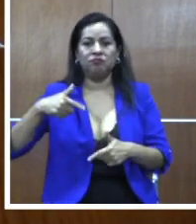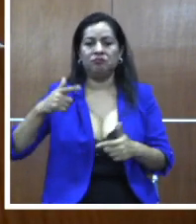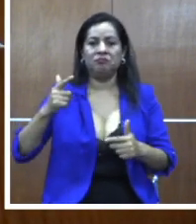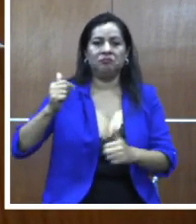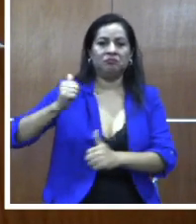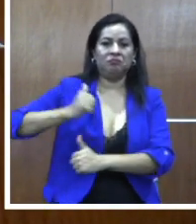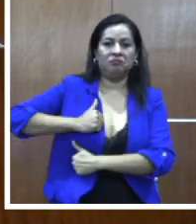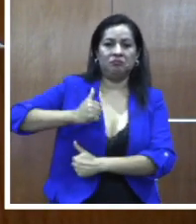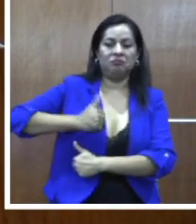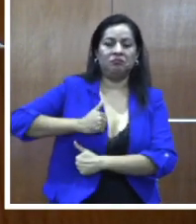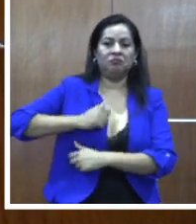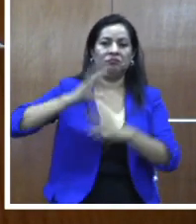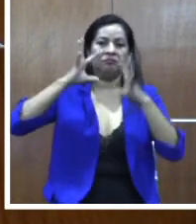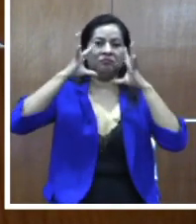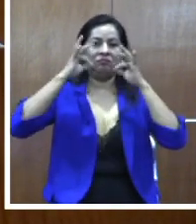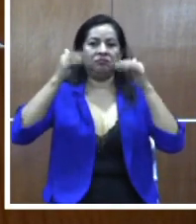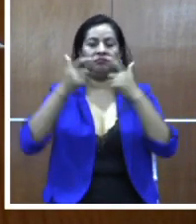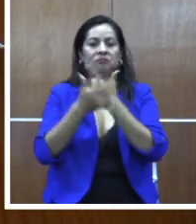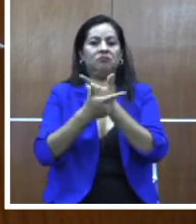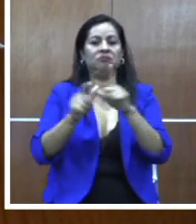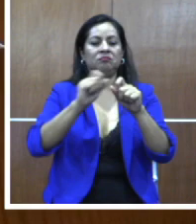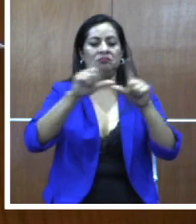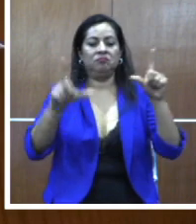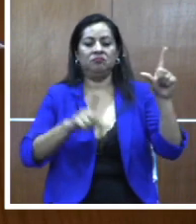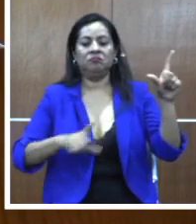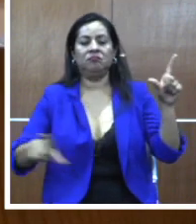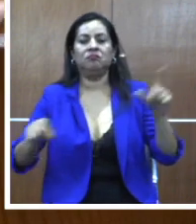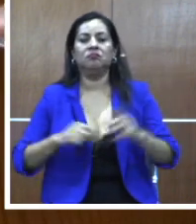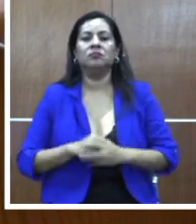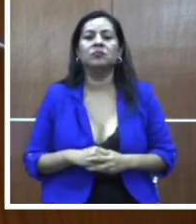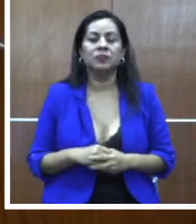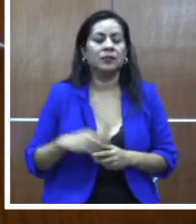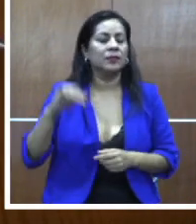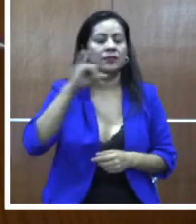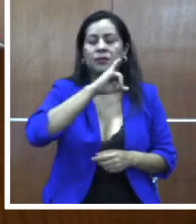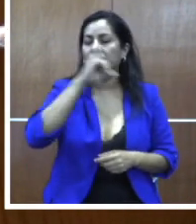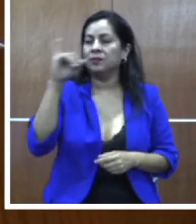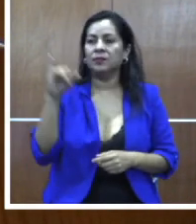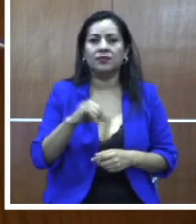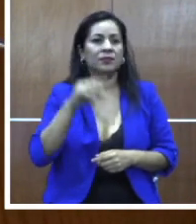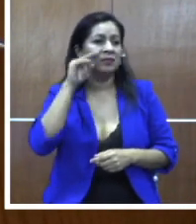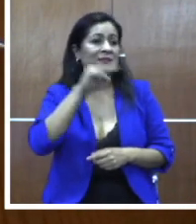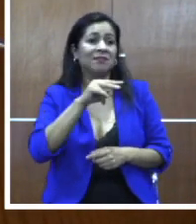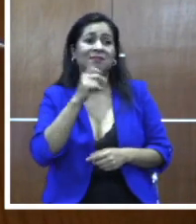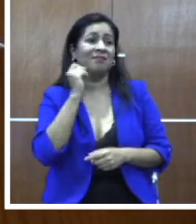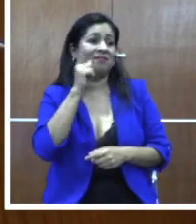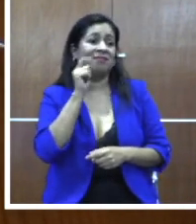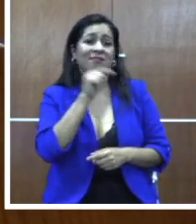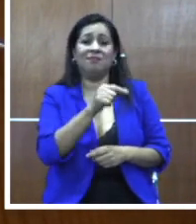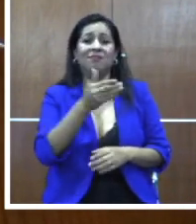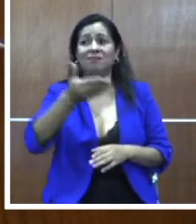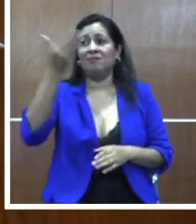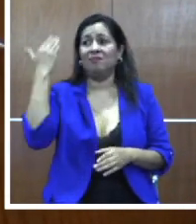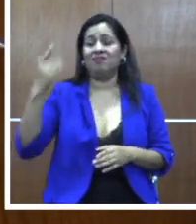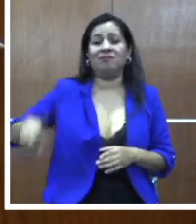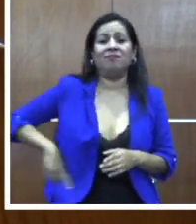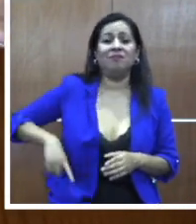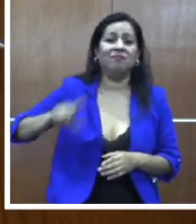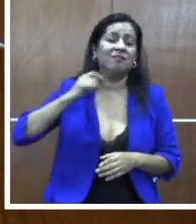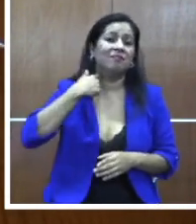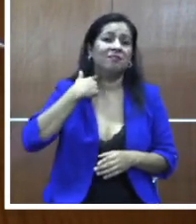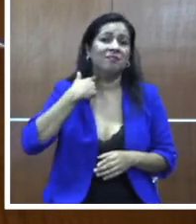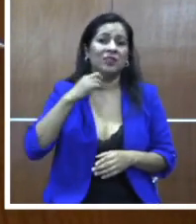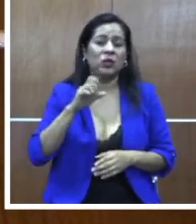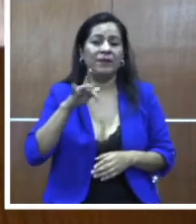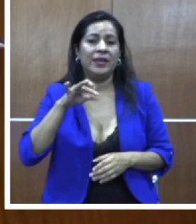Ejército Zapatista de Liberación Nacional. Jamás hubiéramos visto algo así en el régimen pasado,